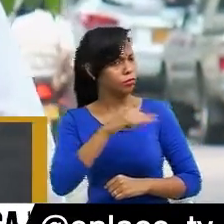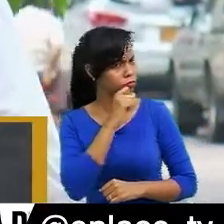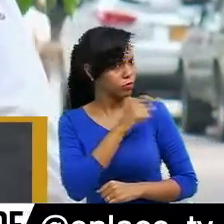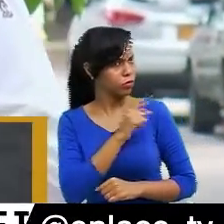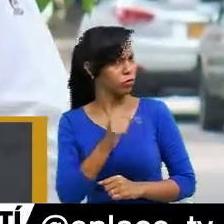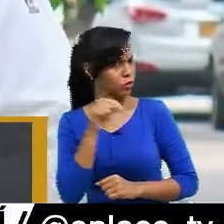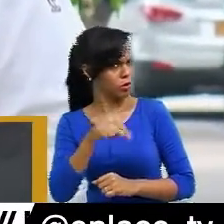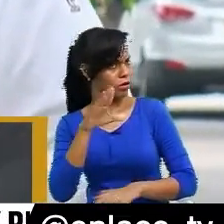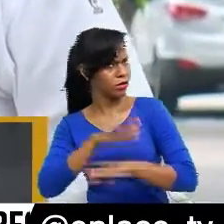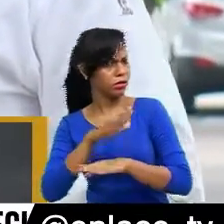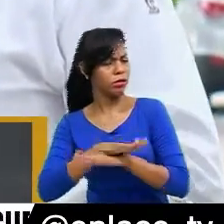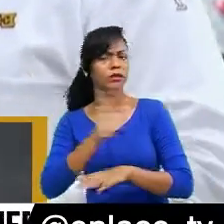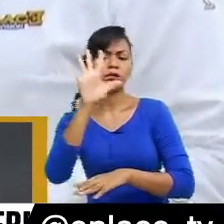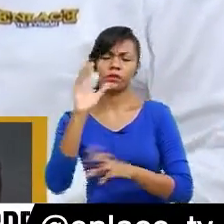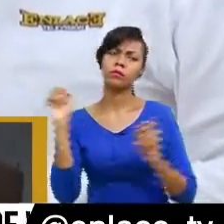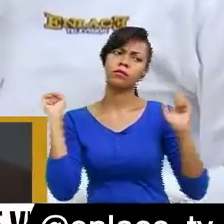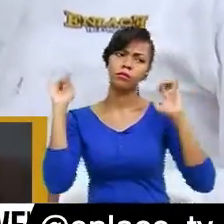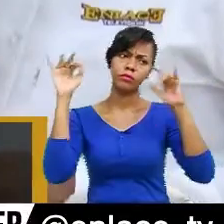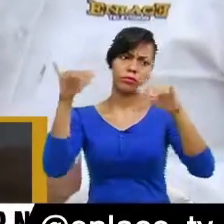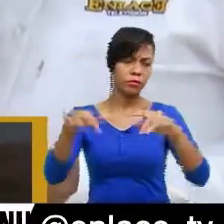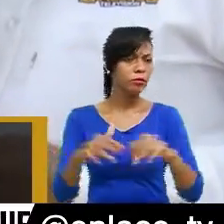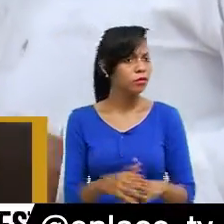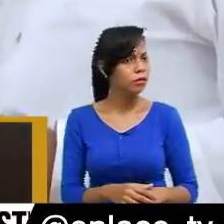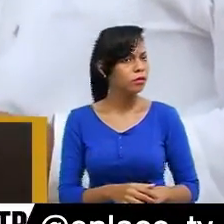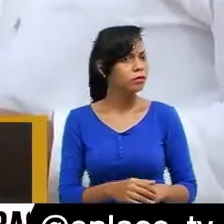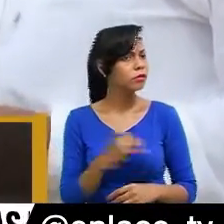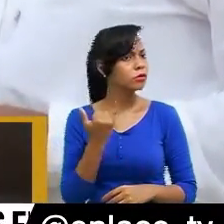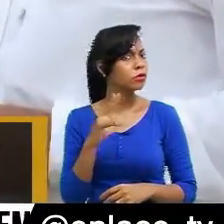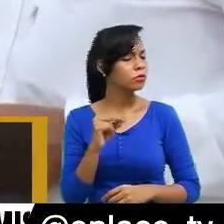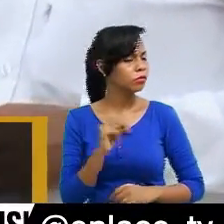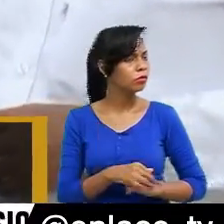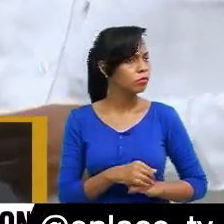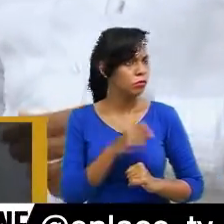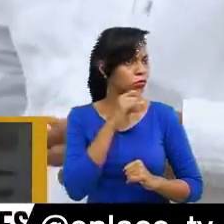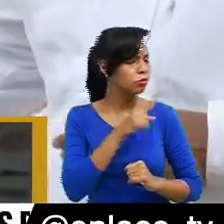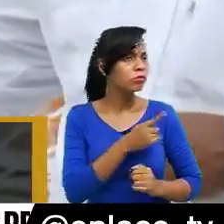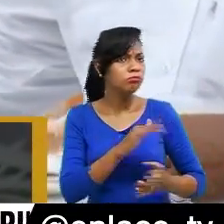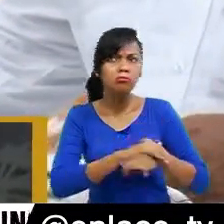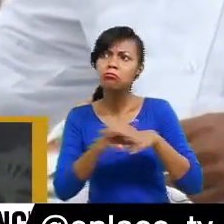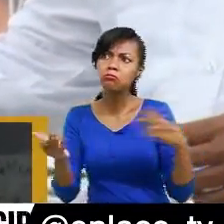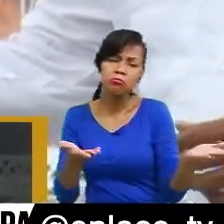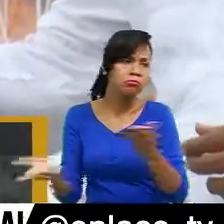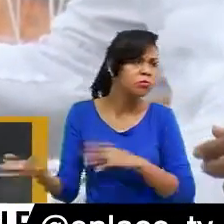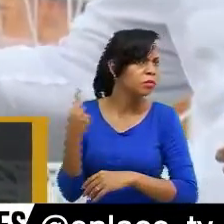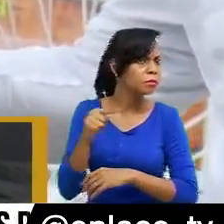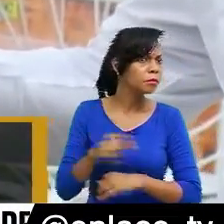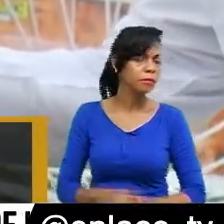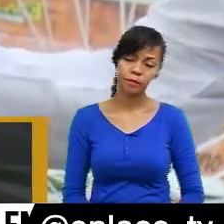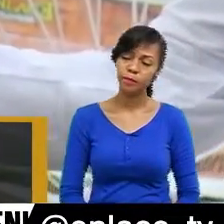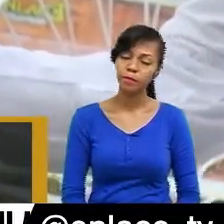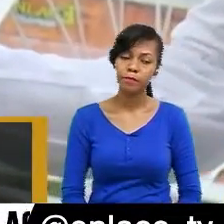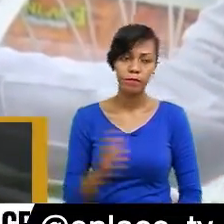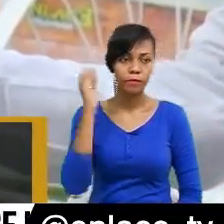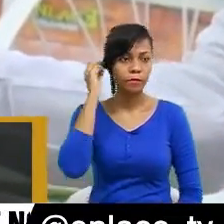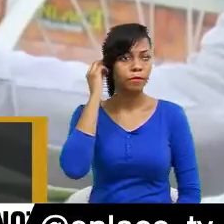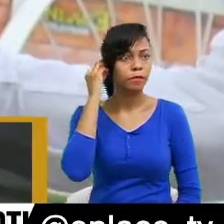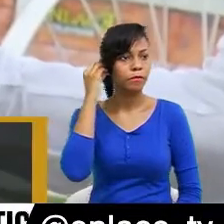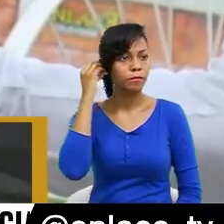tarde en el Salón Cusiana del Club Infantas. Con las buenas tardes, Fernando, ¿cuál es la invitación que ustedes hacen? Bueno, Pedro, sí, es hacer una invitación a todos